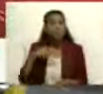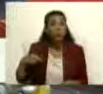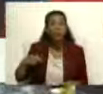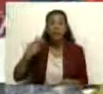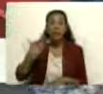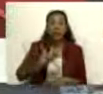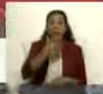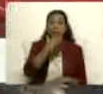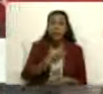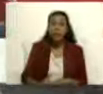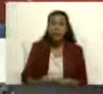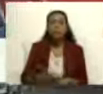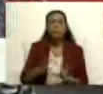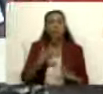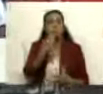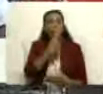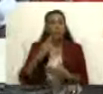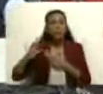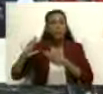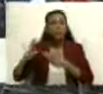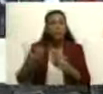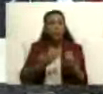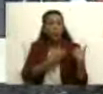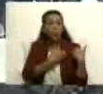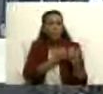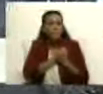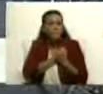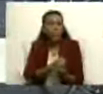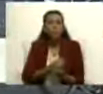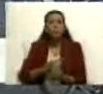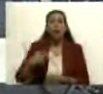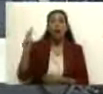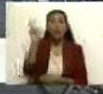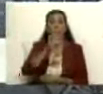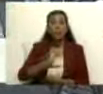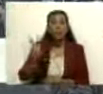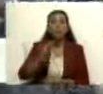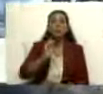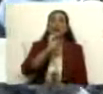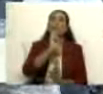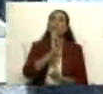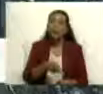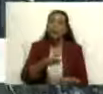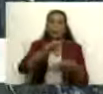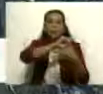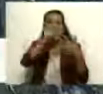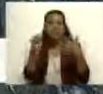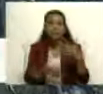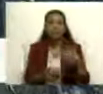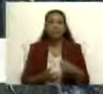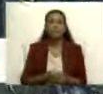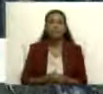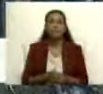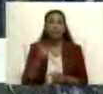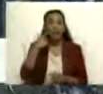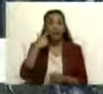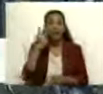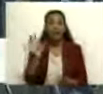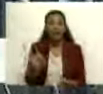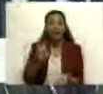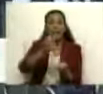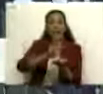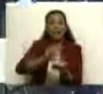3 de diciembre, con compromiso, con amor a la patria, vamos a decir 5 veces sí. Y aquí estamos en la Plaza